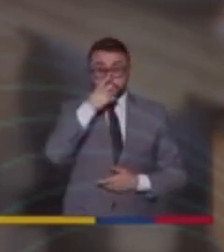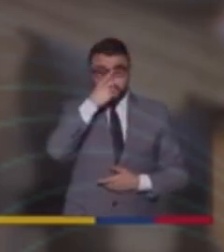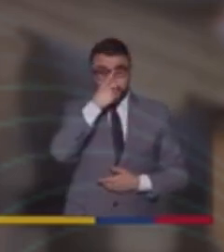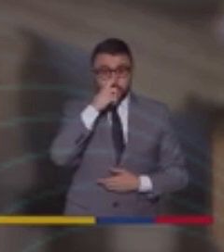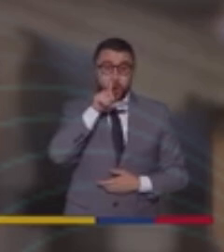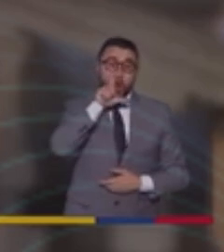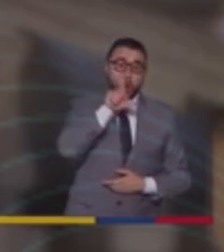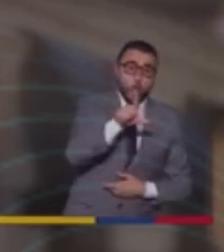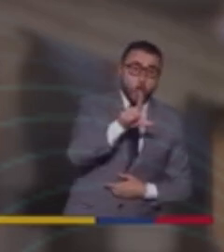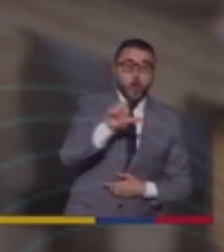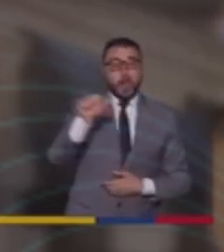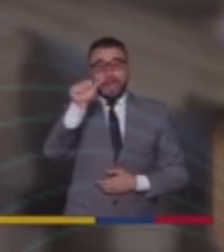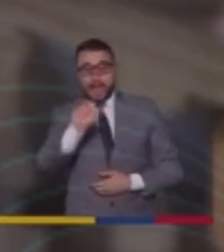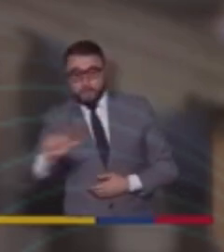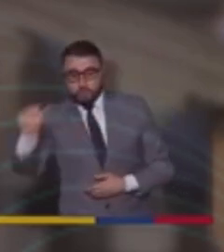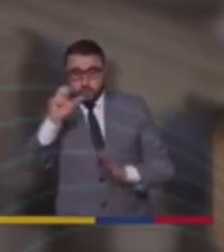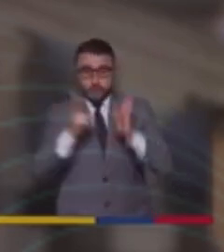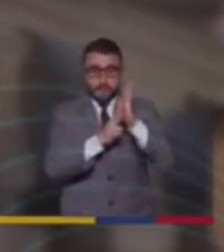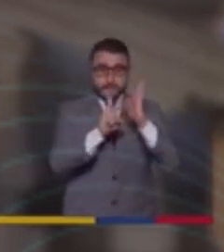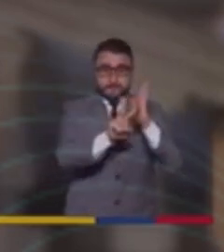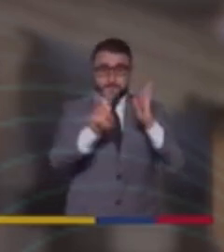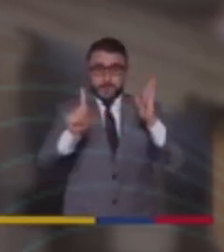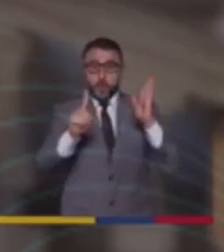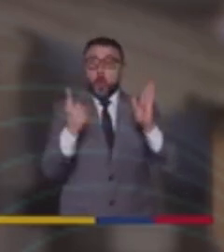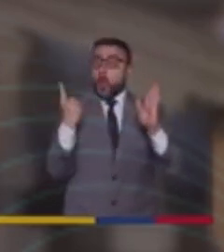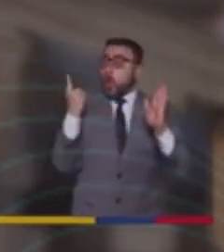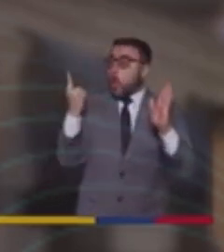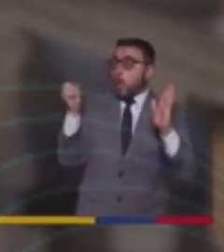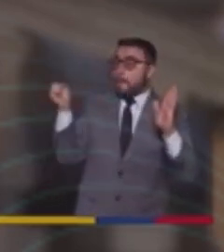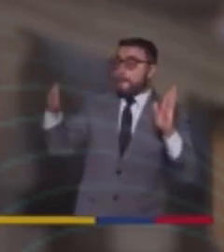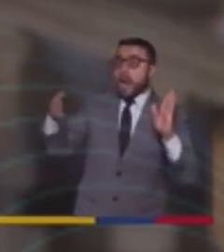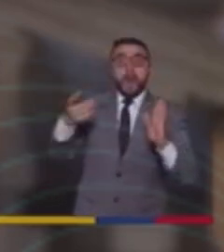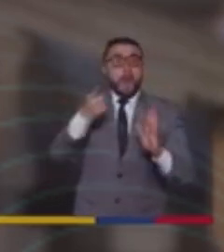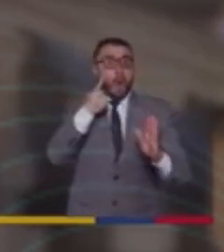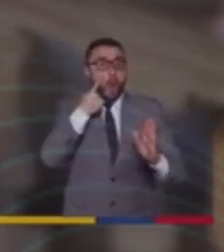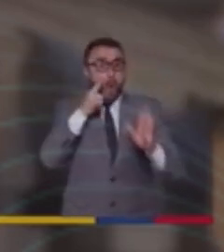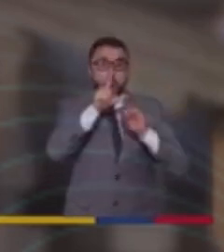las instituciones democráticas se ven cada vez más vulnerables.